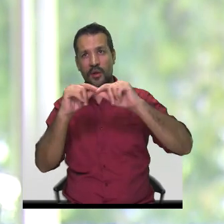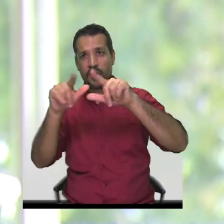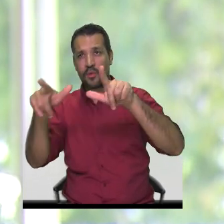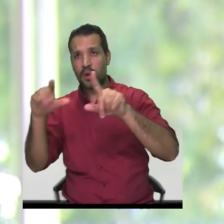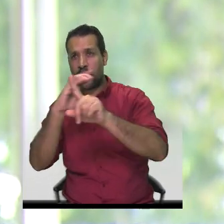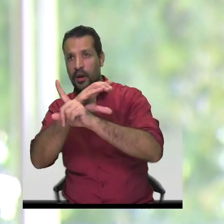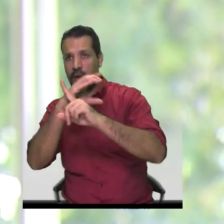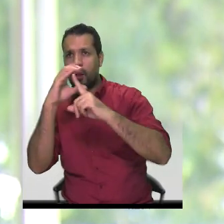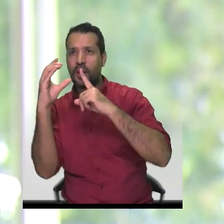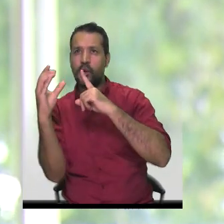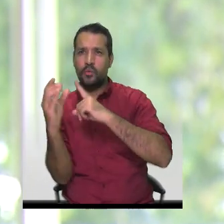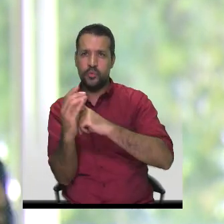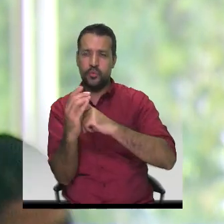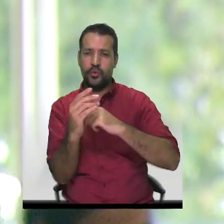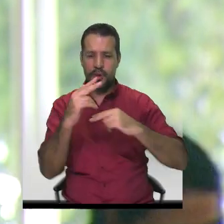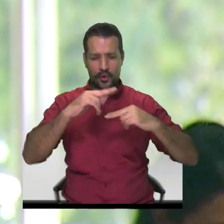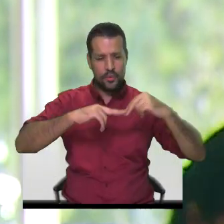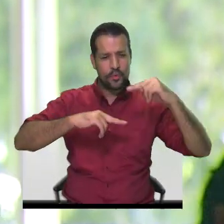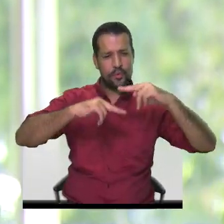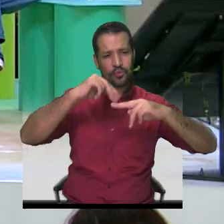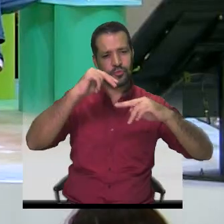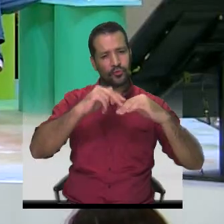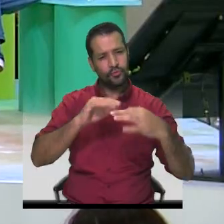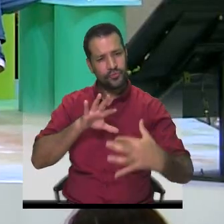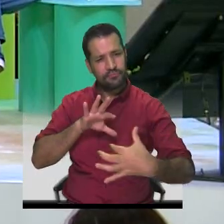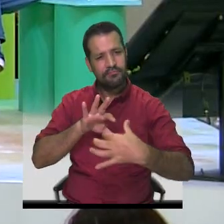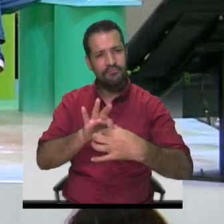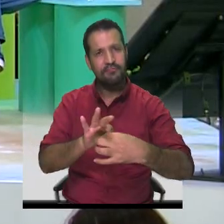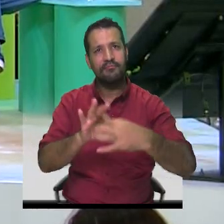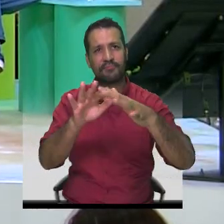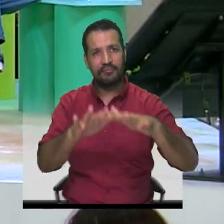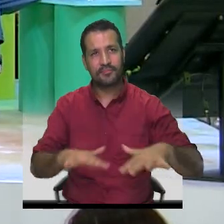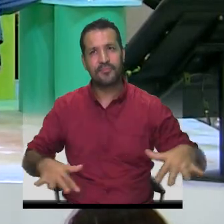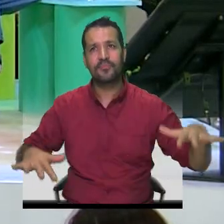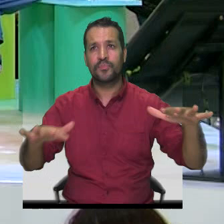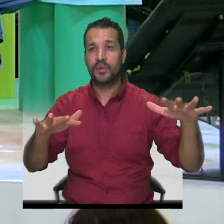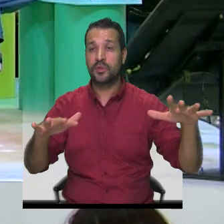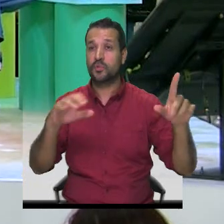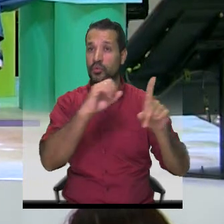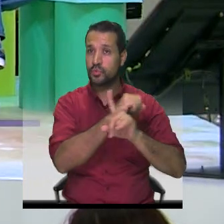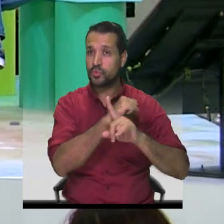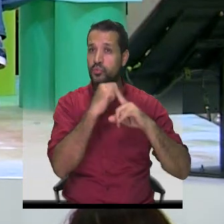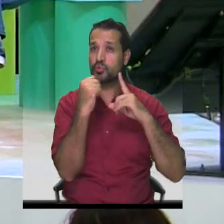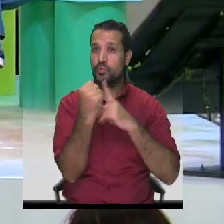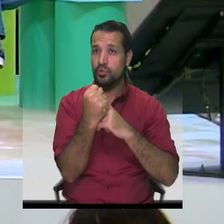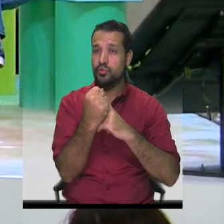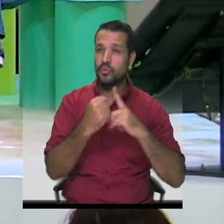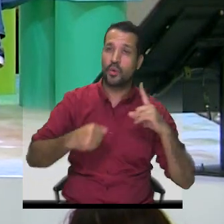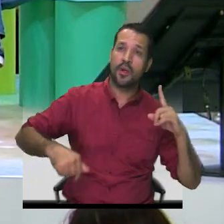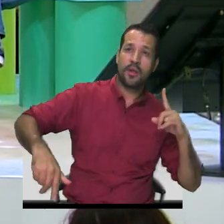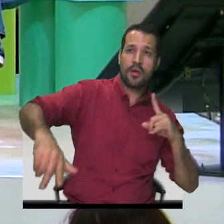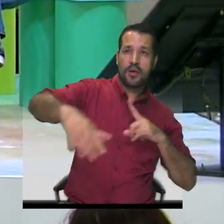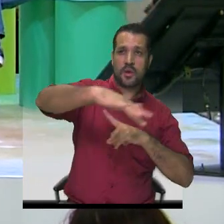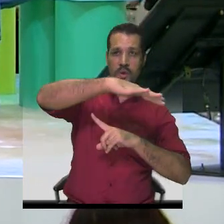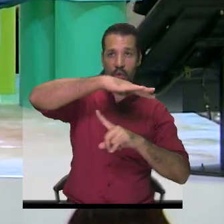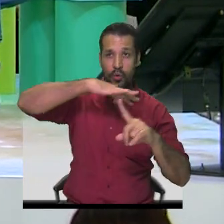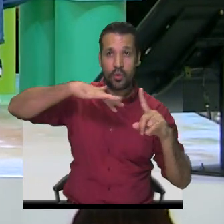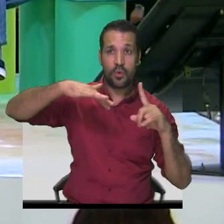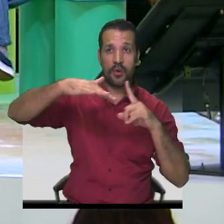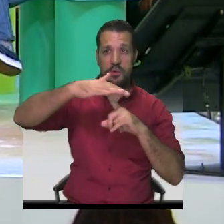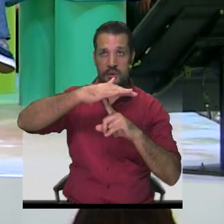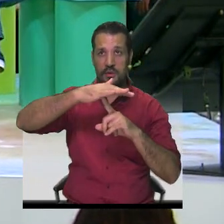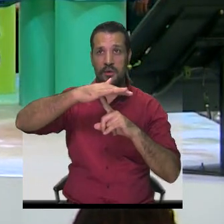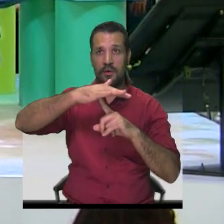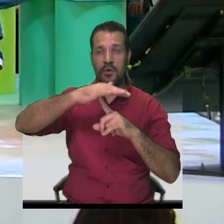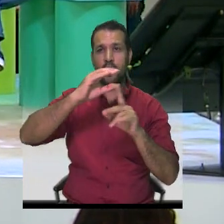se construye en relación con el lugar. Por eso hablamos de sistemas socioecológicos. Más que, o sea, los humanos, y en el centro